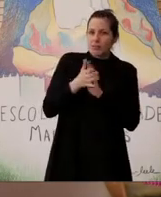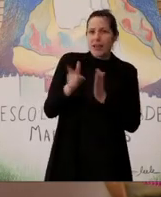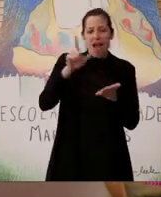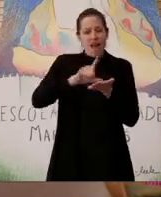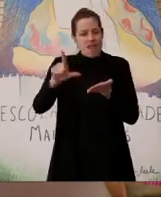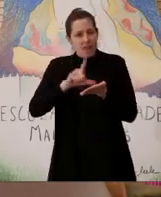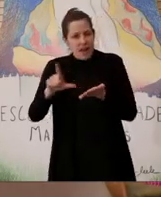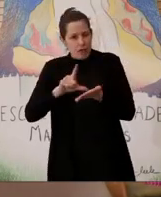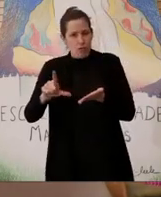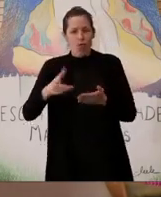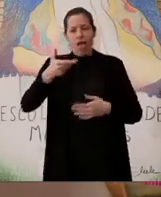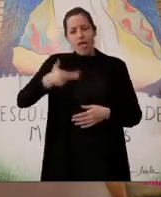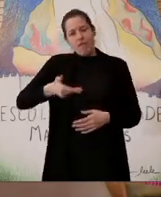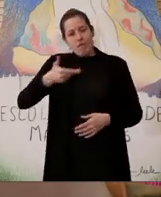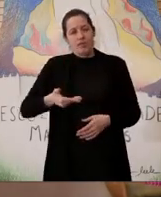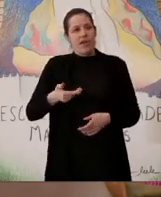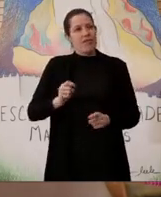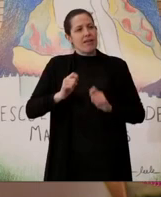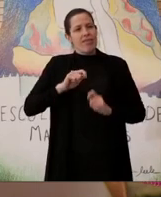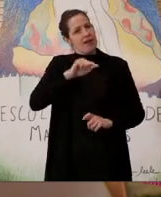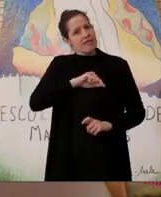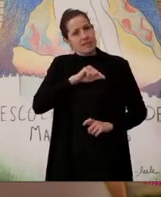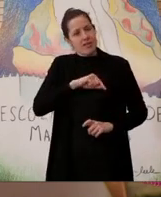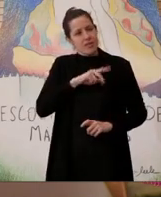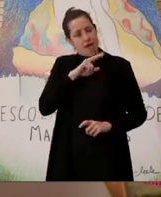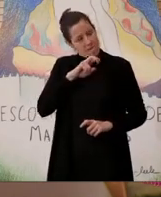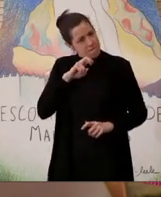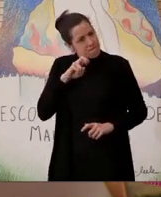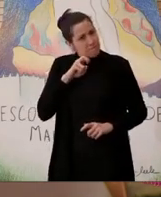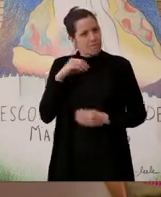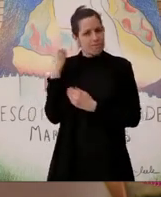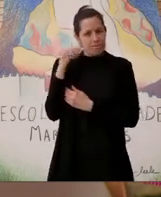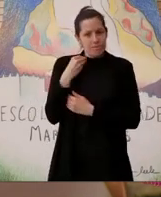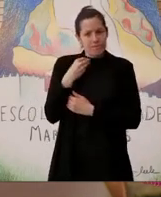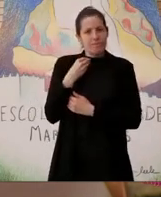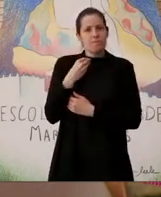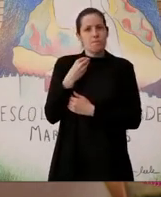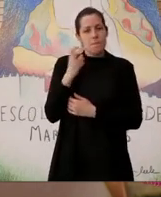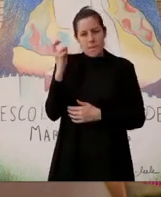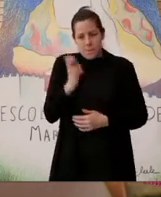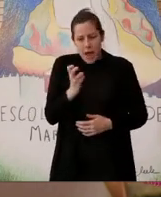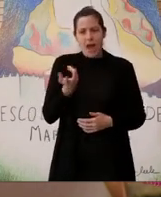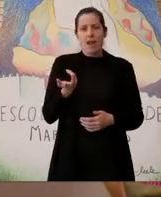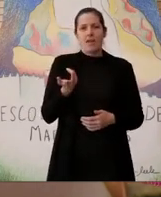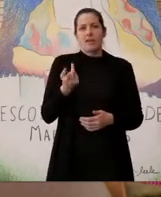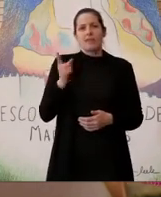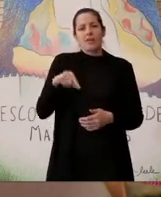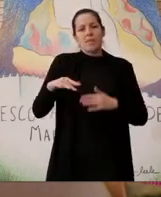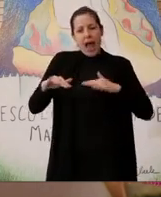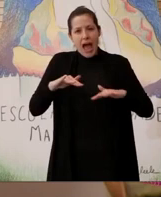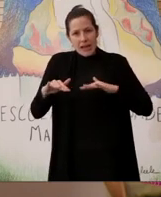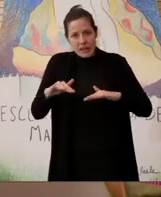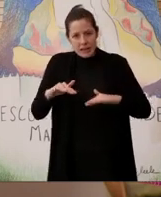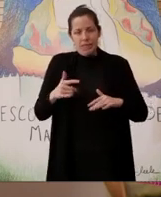sentirnos que que somos valiosas que tenemos talento que somos activistas hay todo un proceso